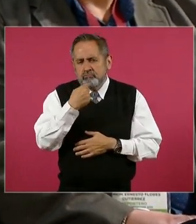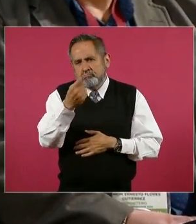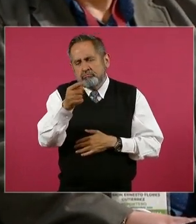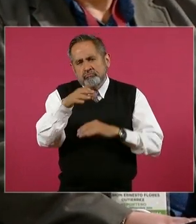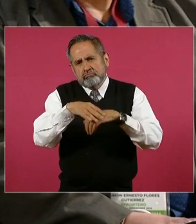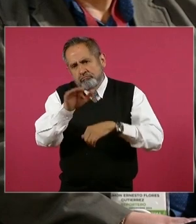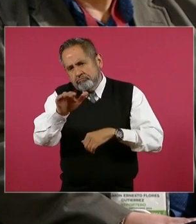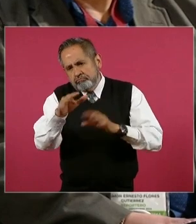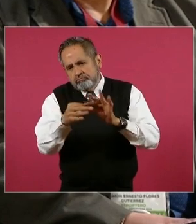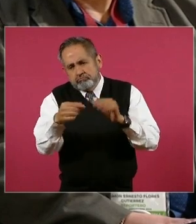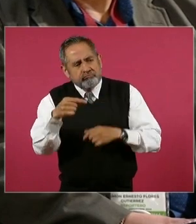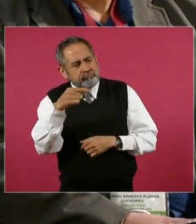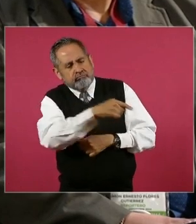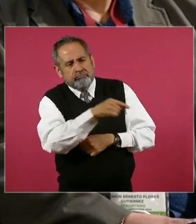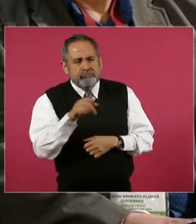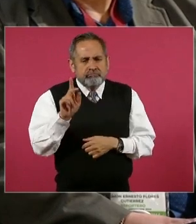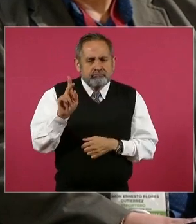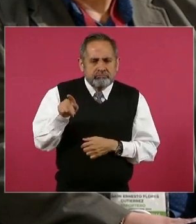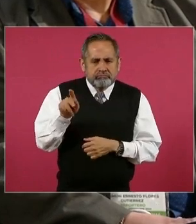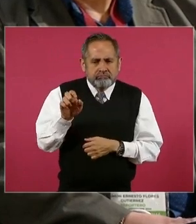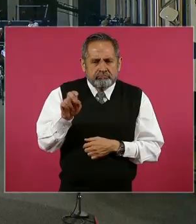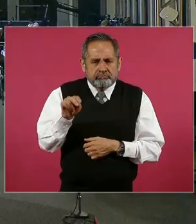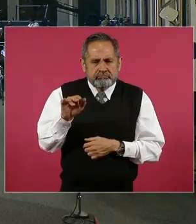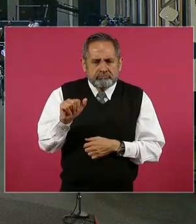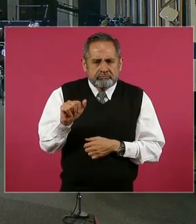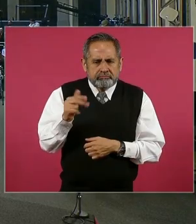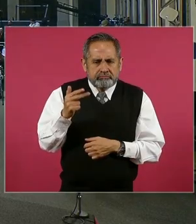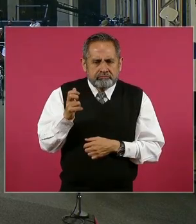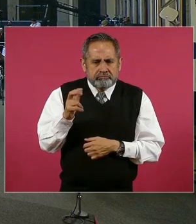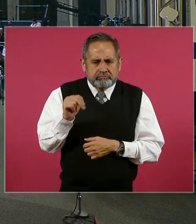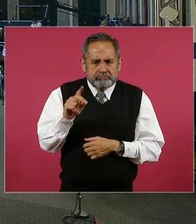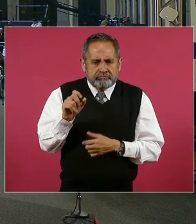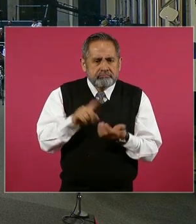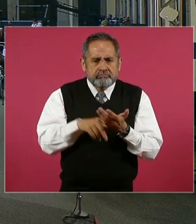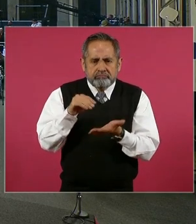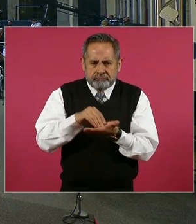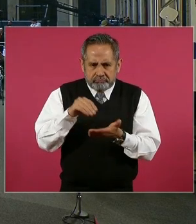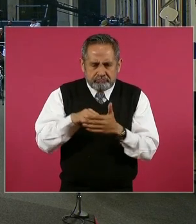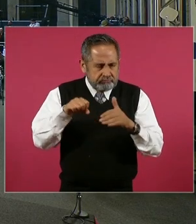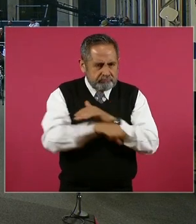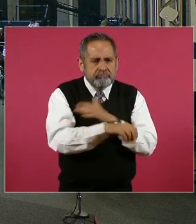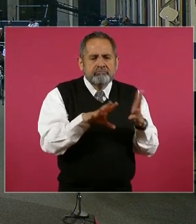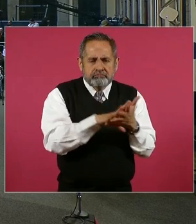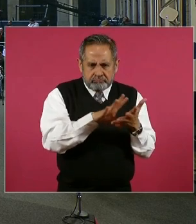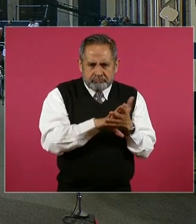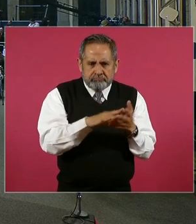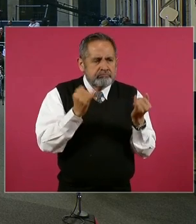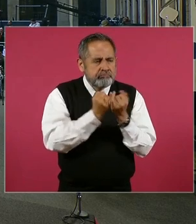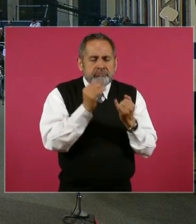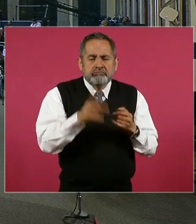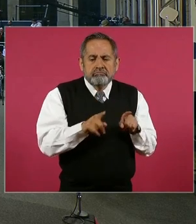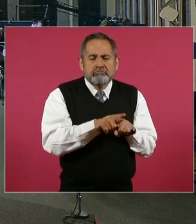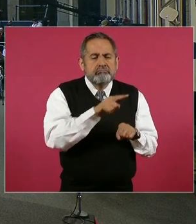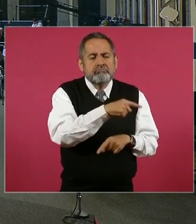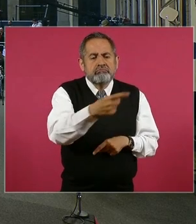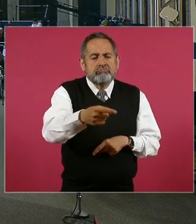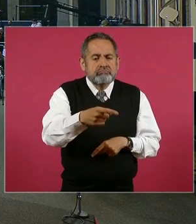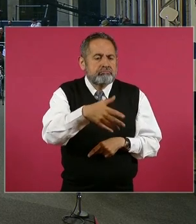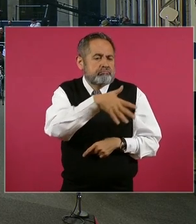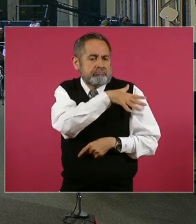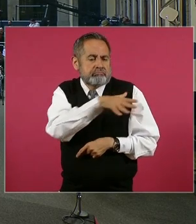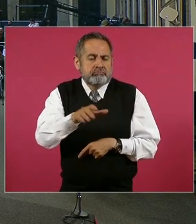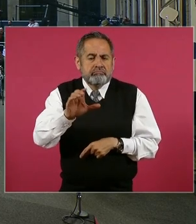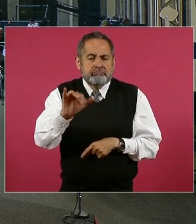señalaba que el caso de Kenny Hernández que seguía presa y que casos como el del General Salvador